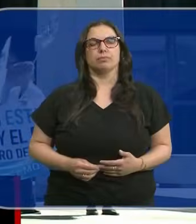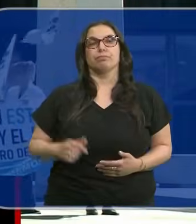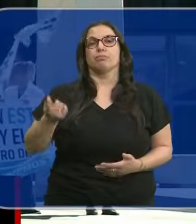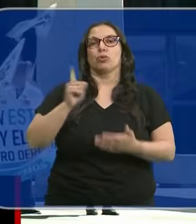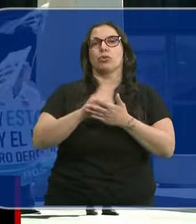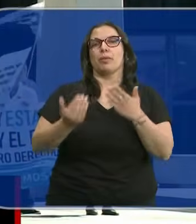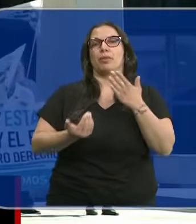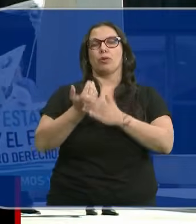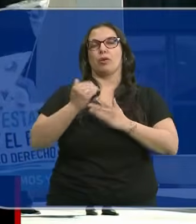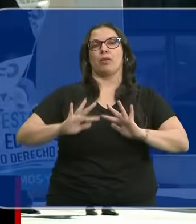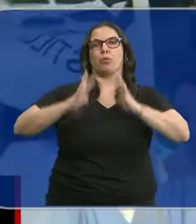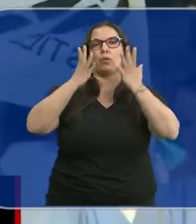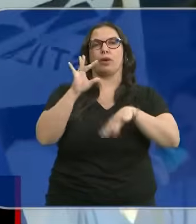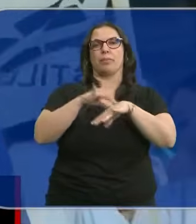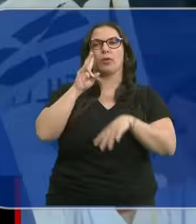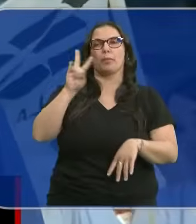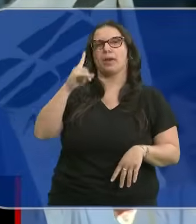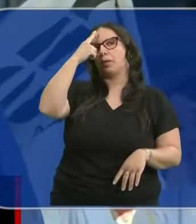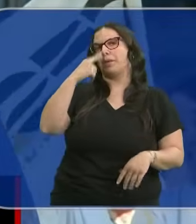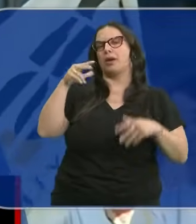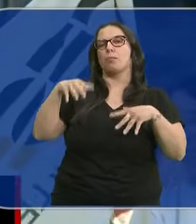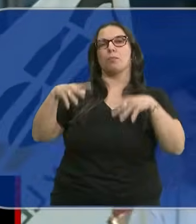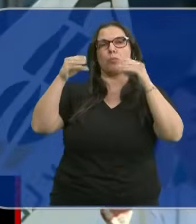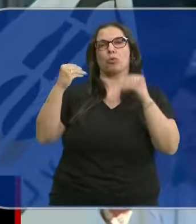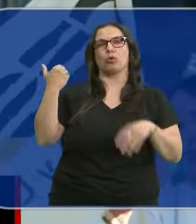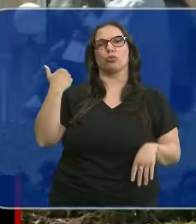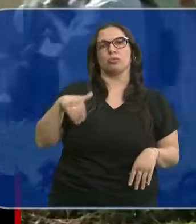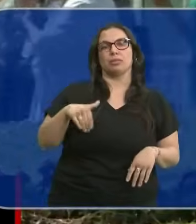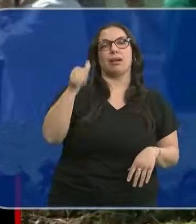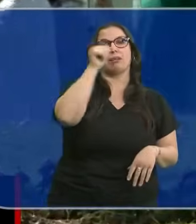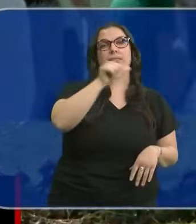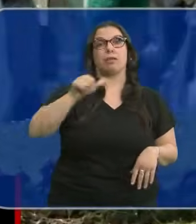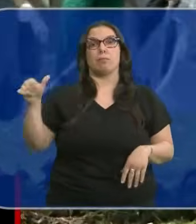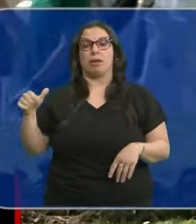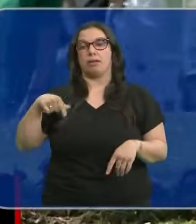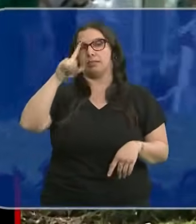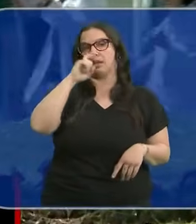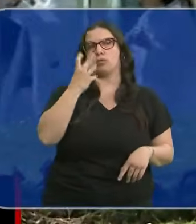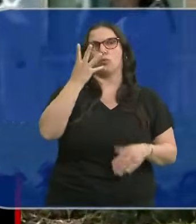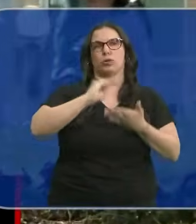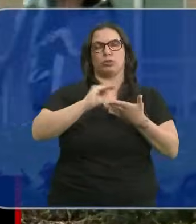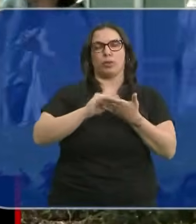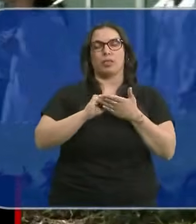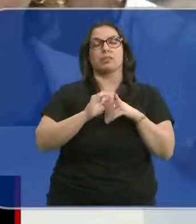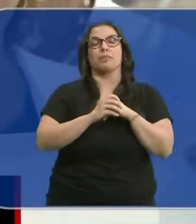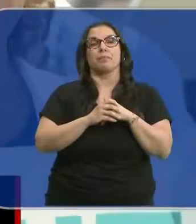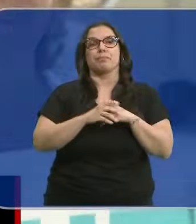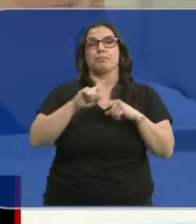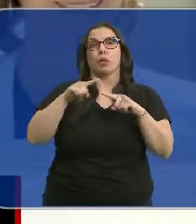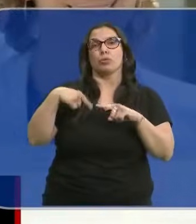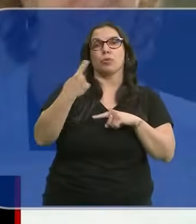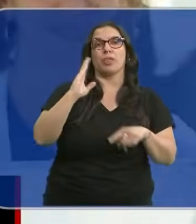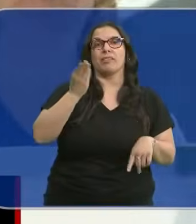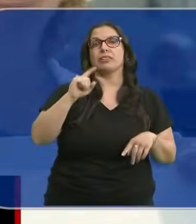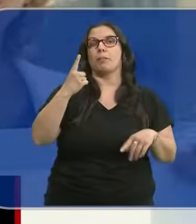Nueva jornada de la huelga de médicos. Son imágenes de Burgos. Es la cuarta semana de paros en lo que llevamos de año. Las consecuencias las están sufriendo